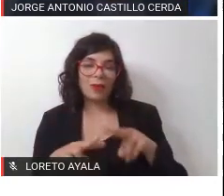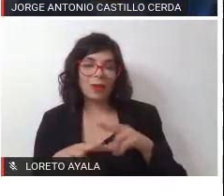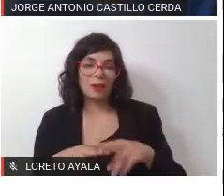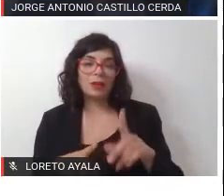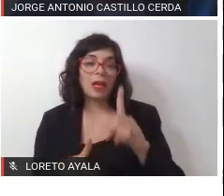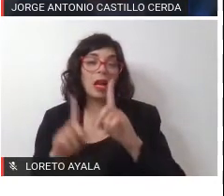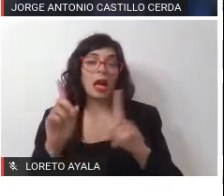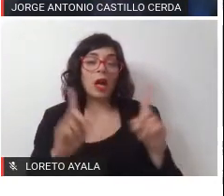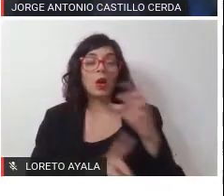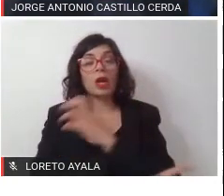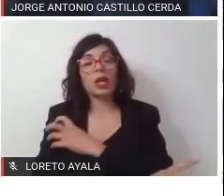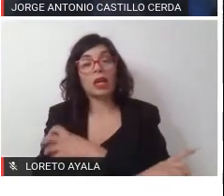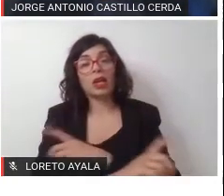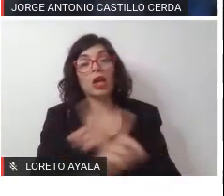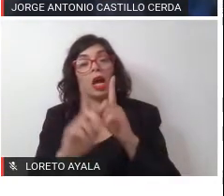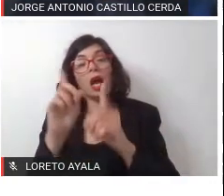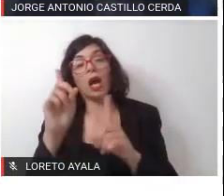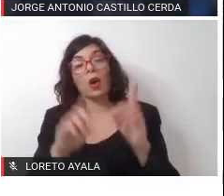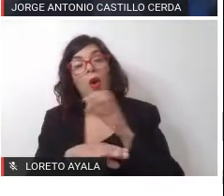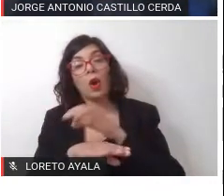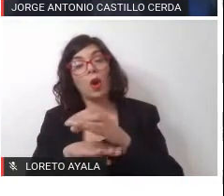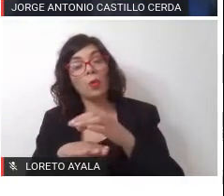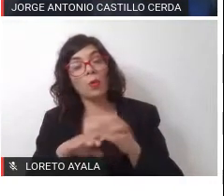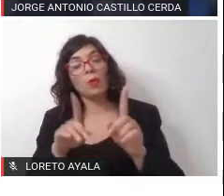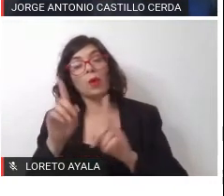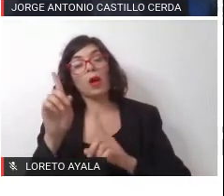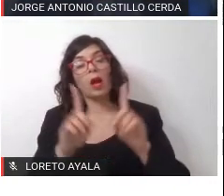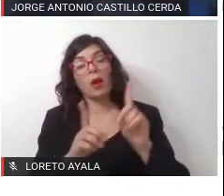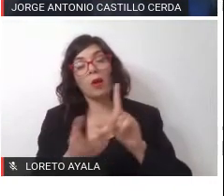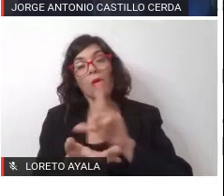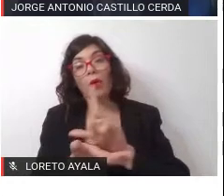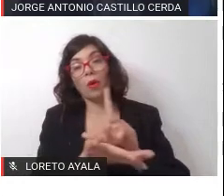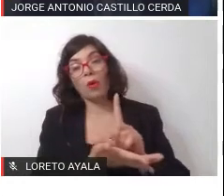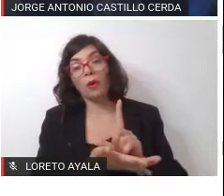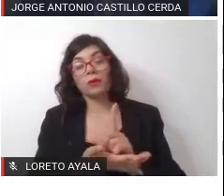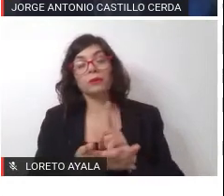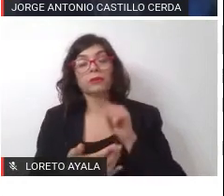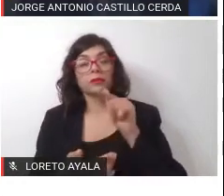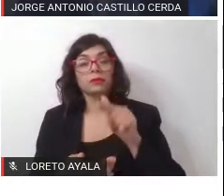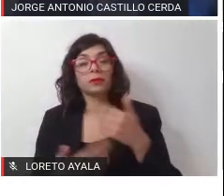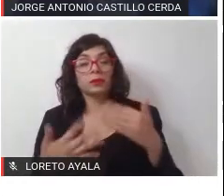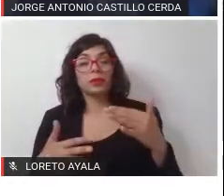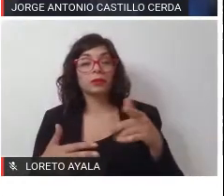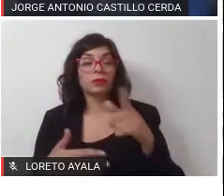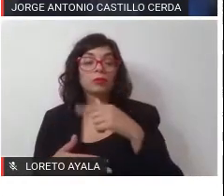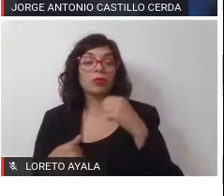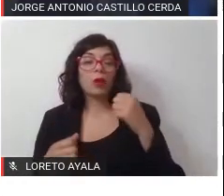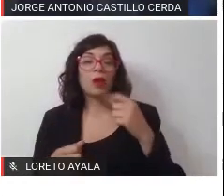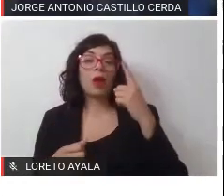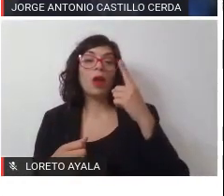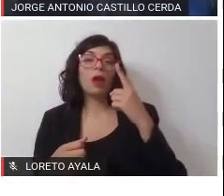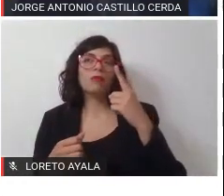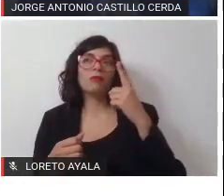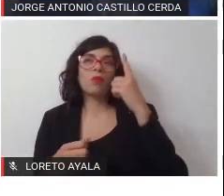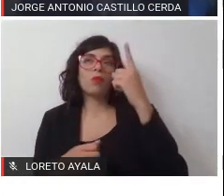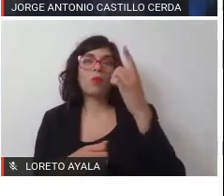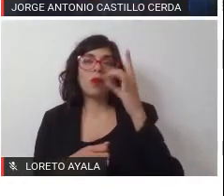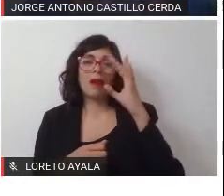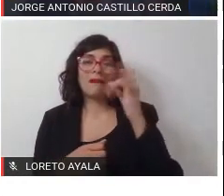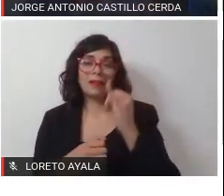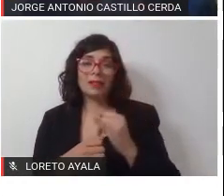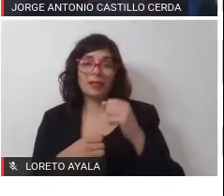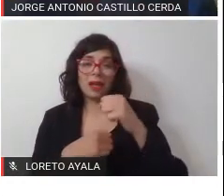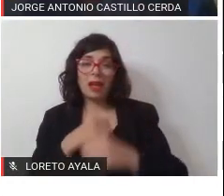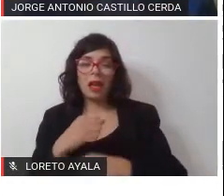en algunas comunas y en algunas provincias, estos encuentros ya son más de una vez en el año. ¿Ya? Antiguamente